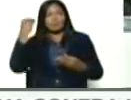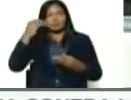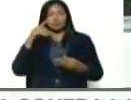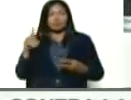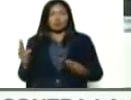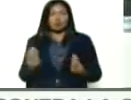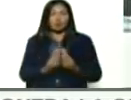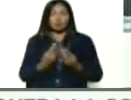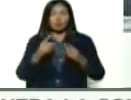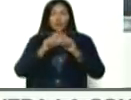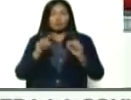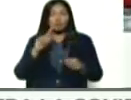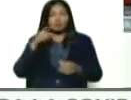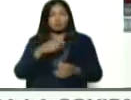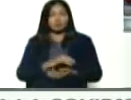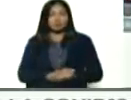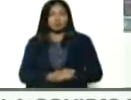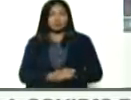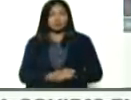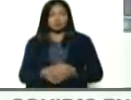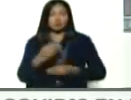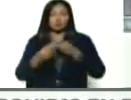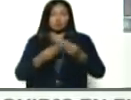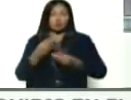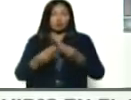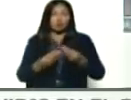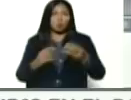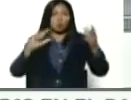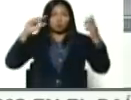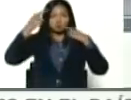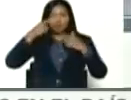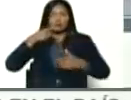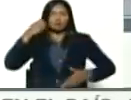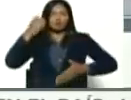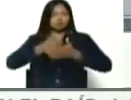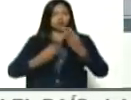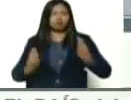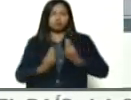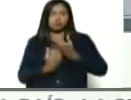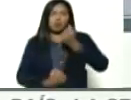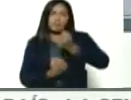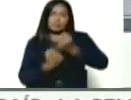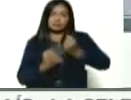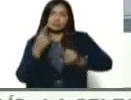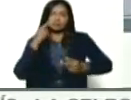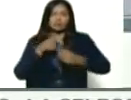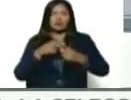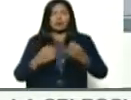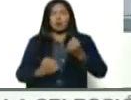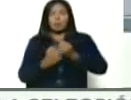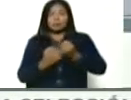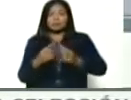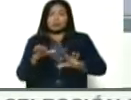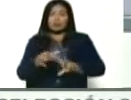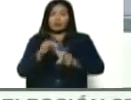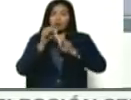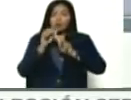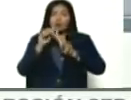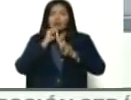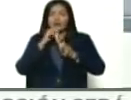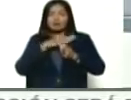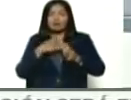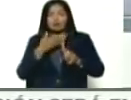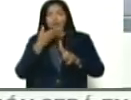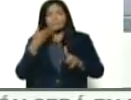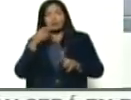compatriotas y como chávez me resteo con las bases para que sean las bases quienes elijan a los mejores